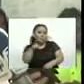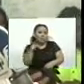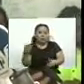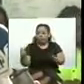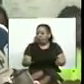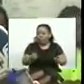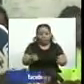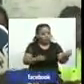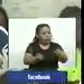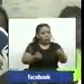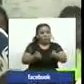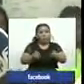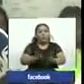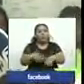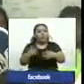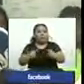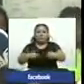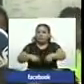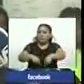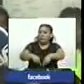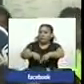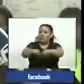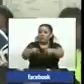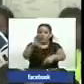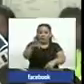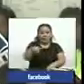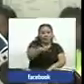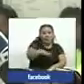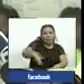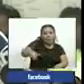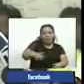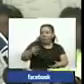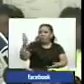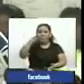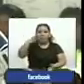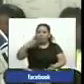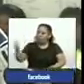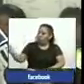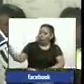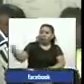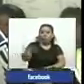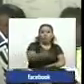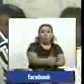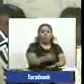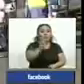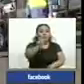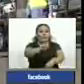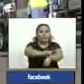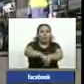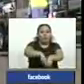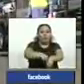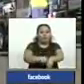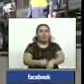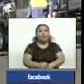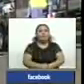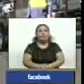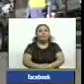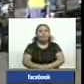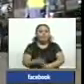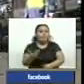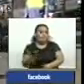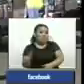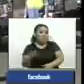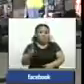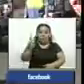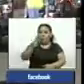reacción inmediata, de manera permanente en todo este sector, recolectando a cada hora los residuos. Aproximadamente 200